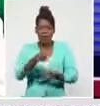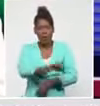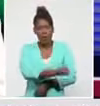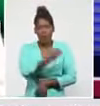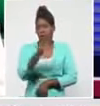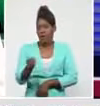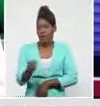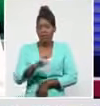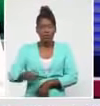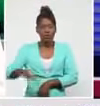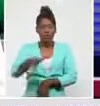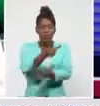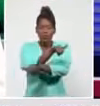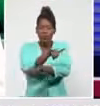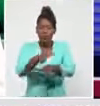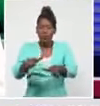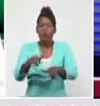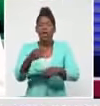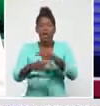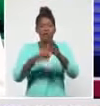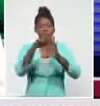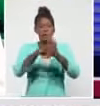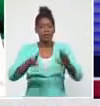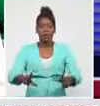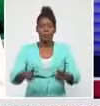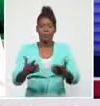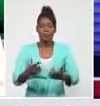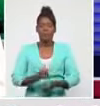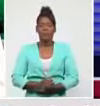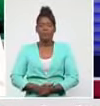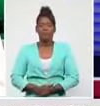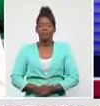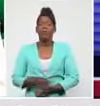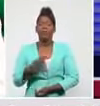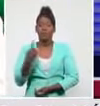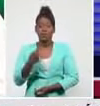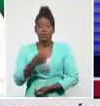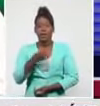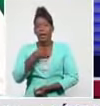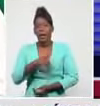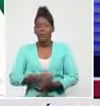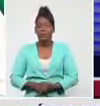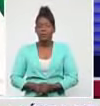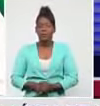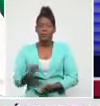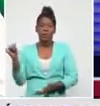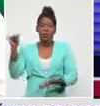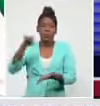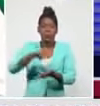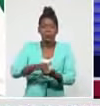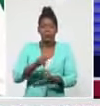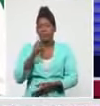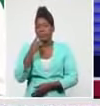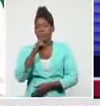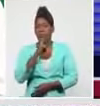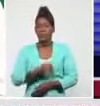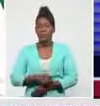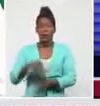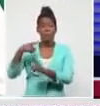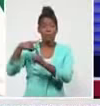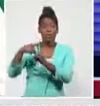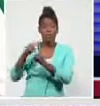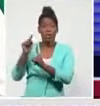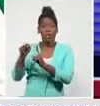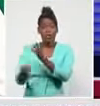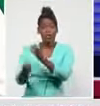que está establecido en nuestro territorio. Pues se considera un caso confirmado, se ingresa, se aplican